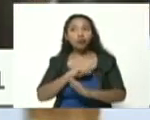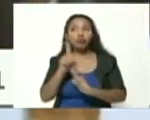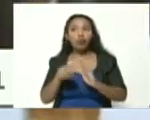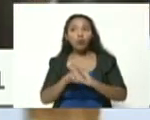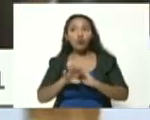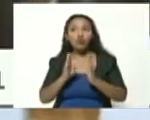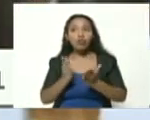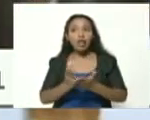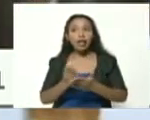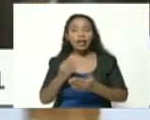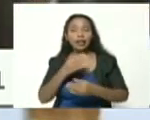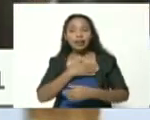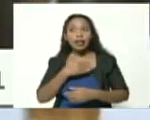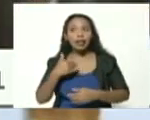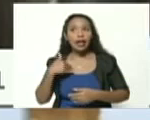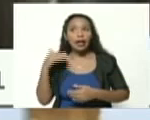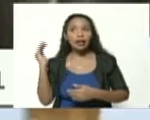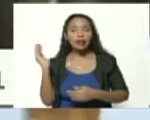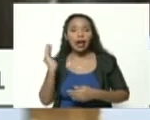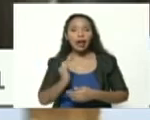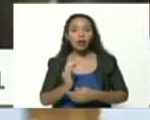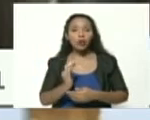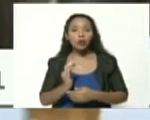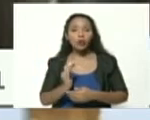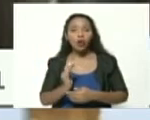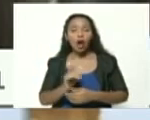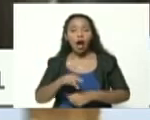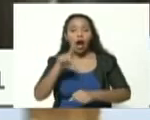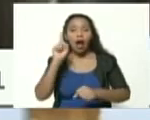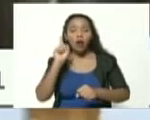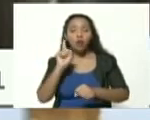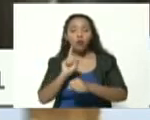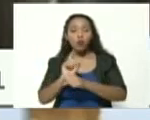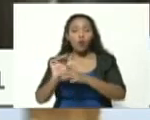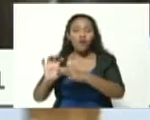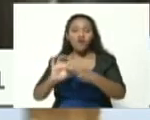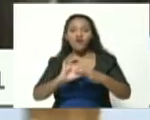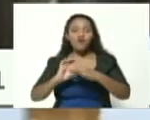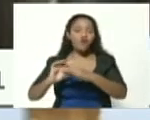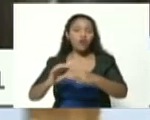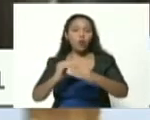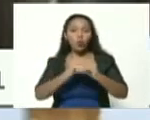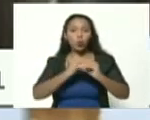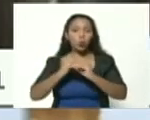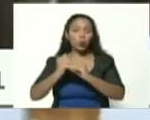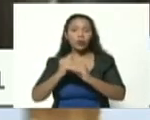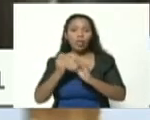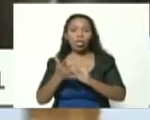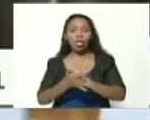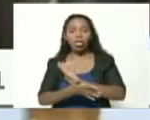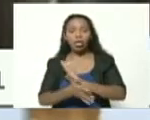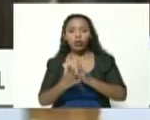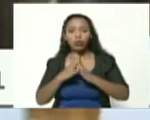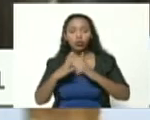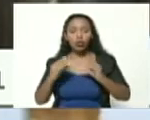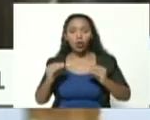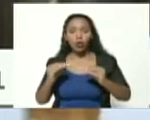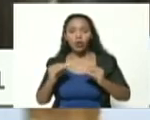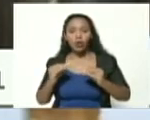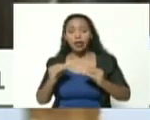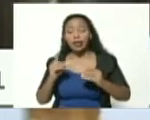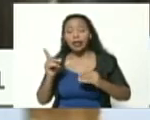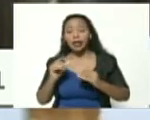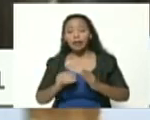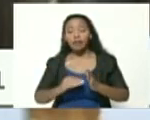pretende retrotraernos a la unipolaridad caduca y desgastada, toda vez que la